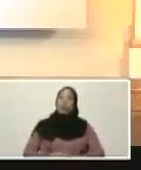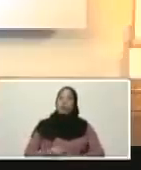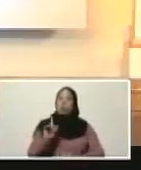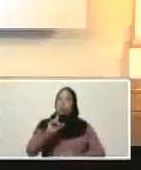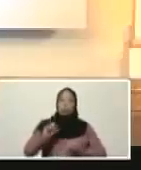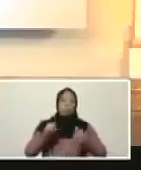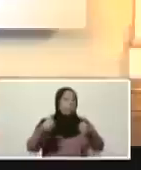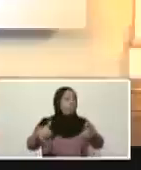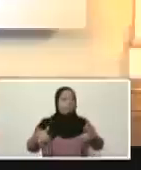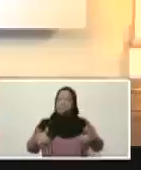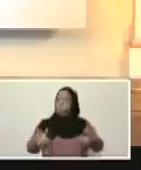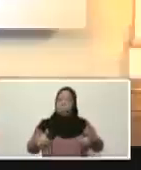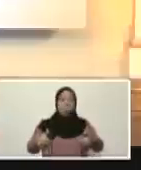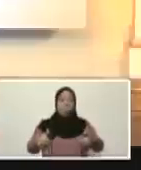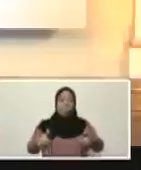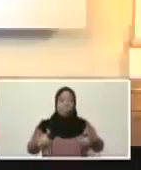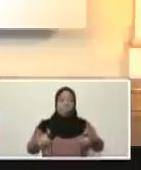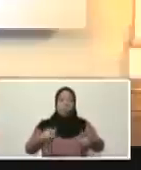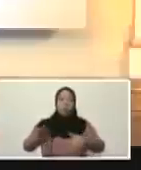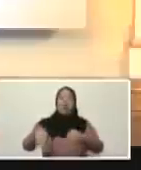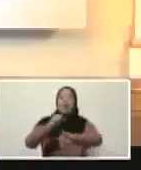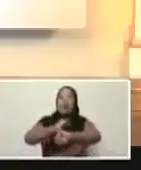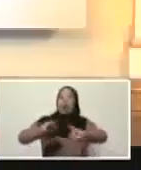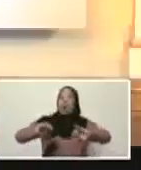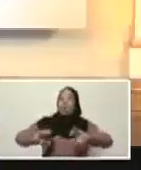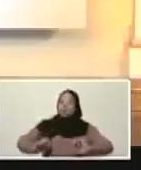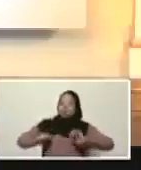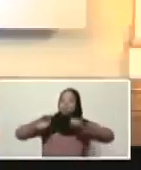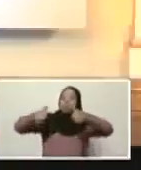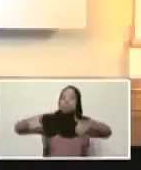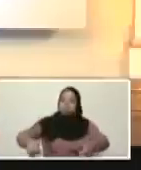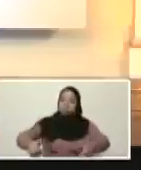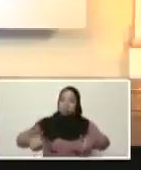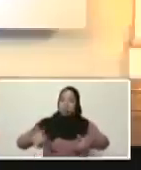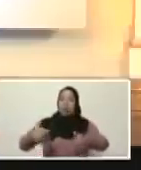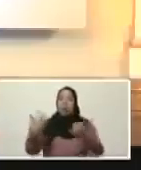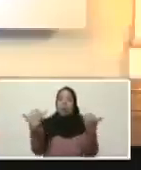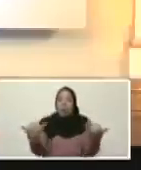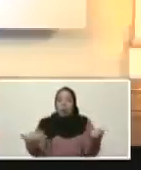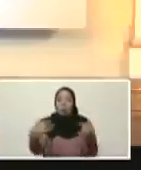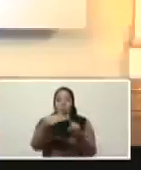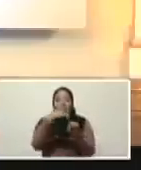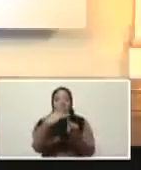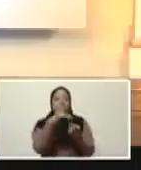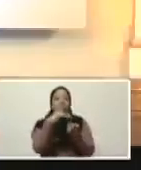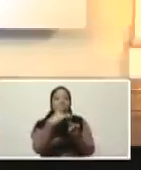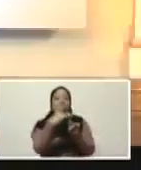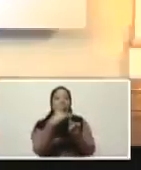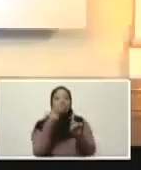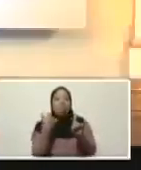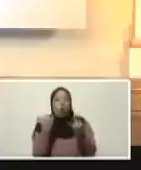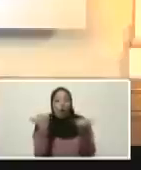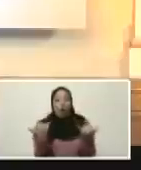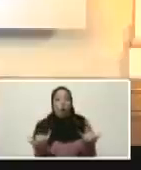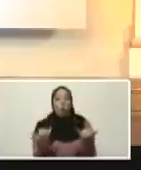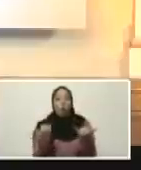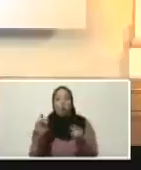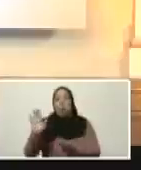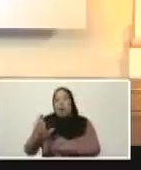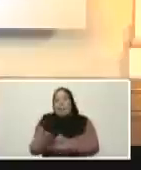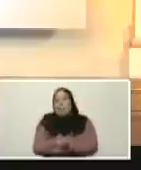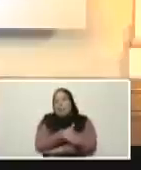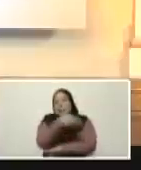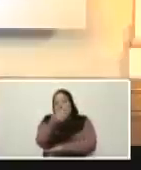llegada, sino fue el punto de partida para llevar a la realidad lo que se refrendaba como